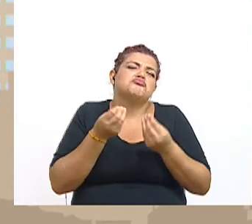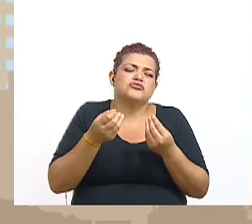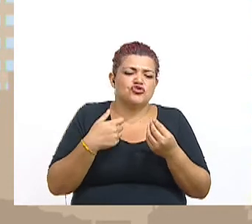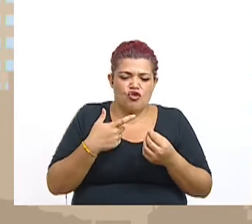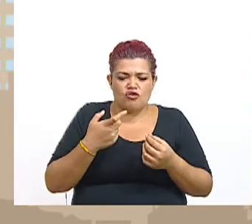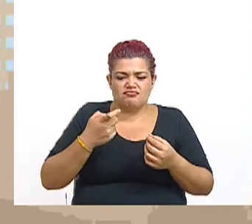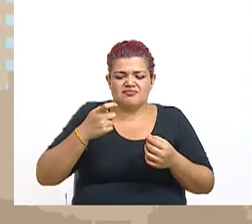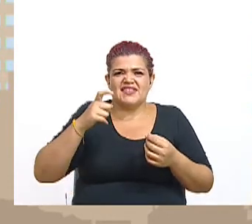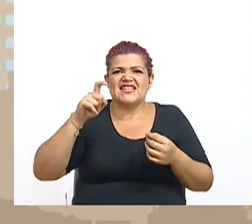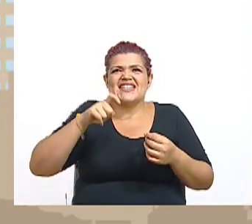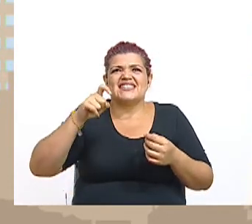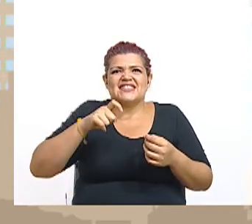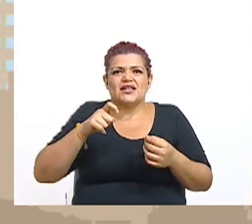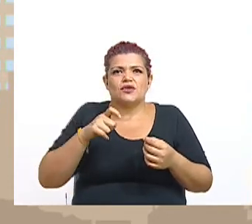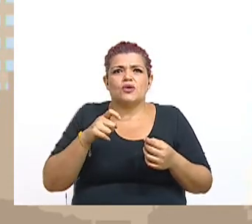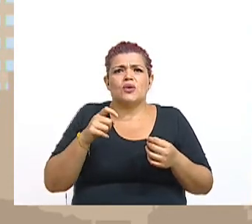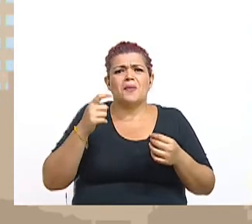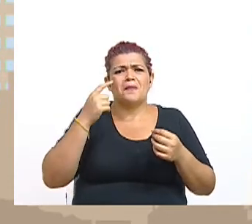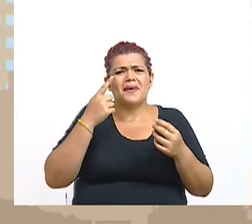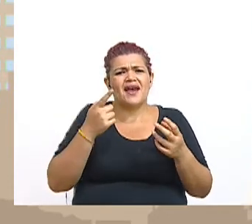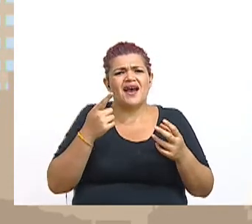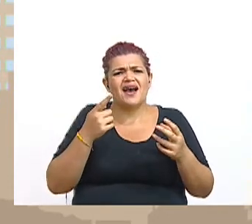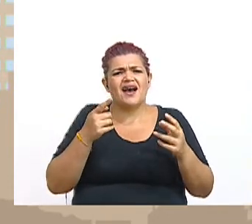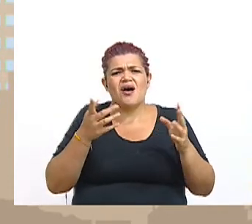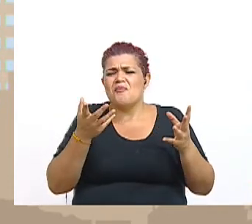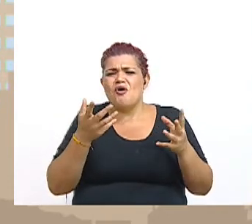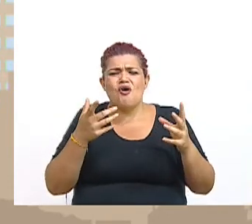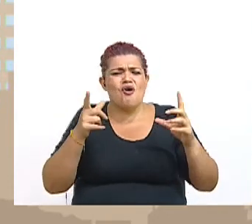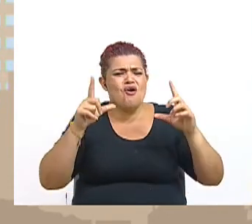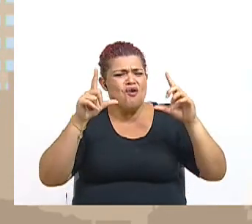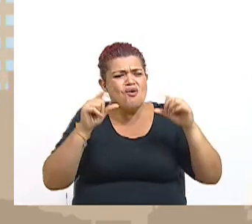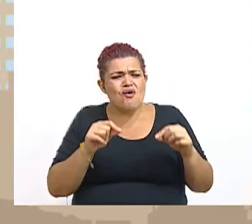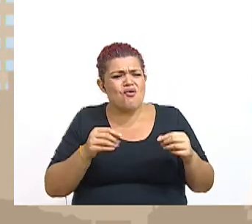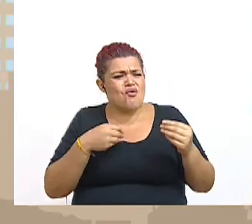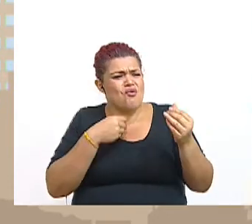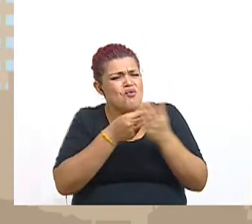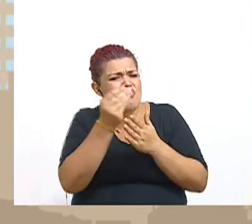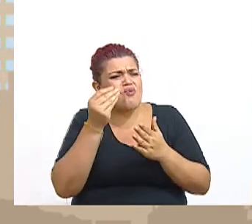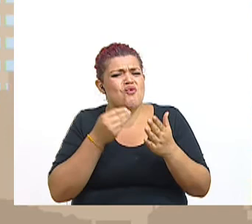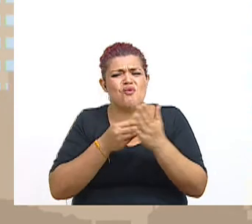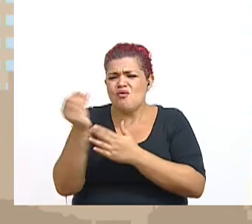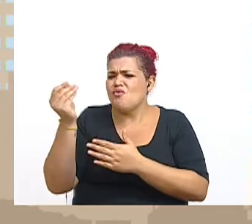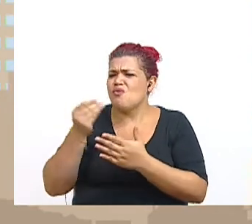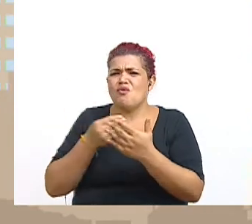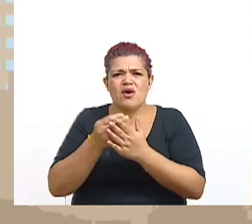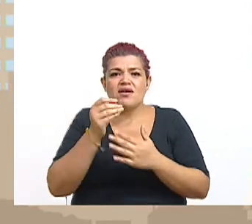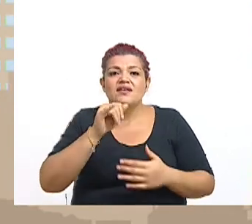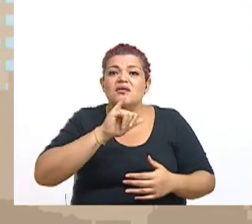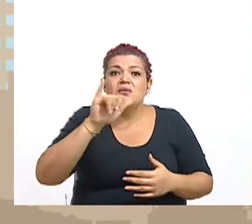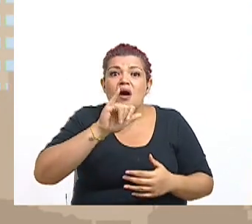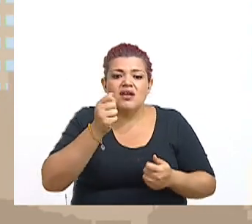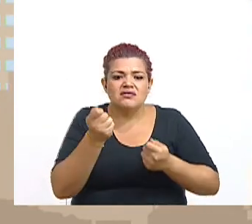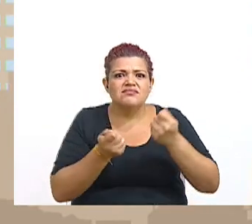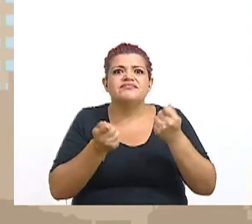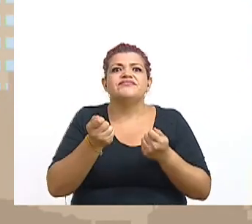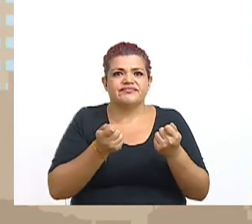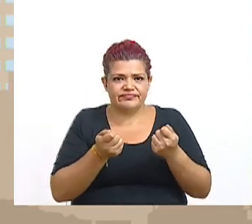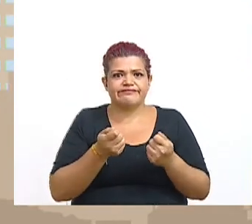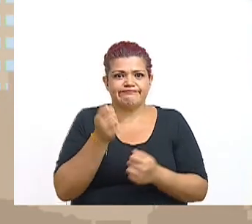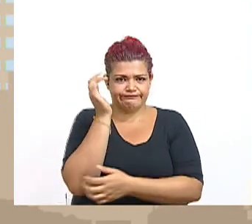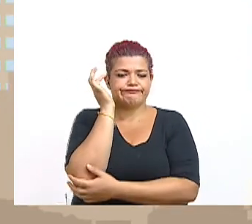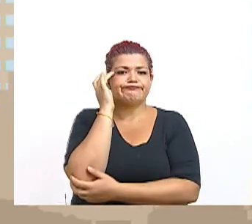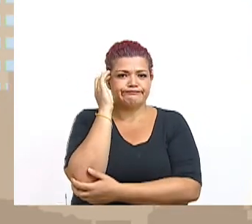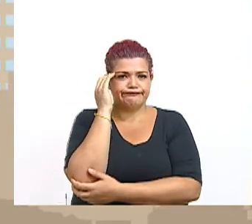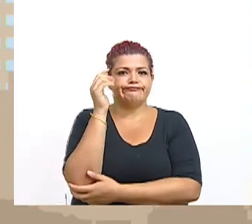paréntesis, quisimos destacar el tema del consumo, de la producción, porque también, al igual que el transporte, resulta muy preocupante